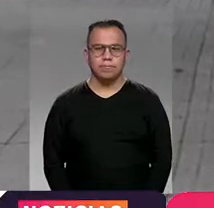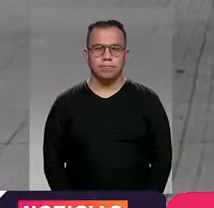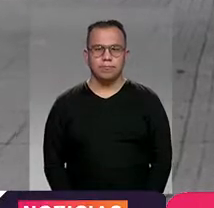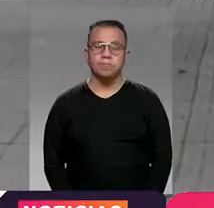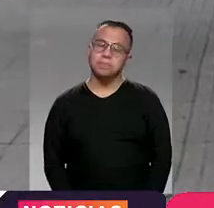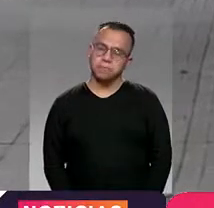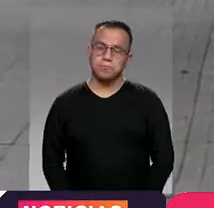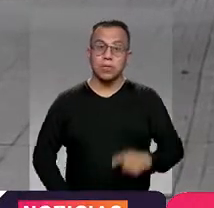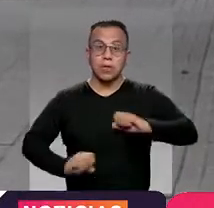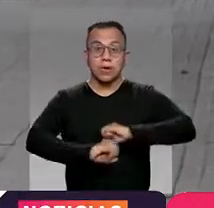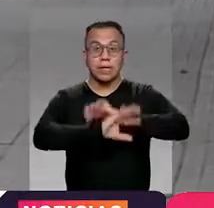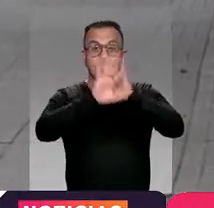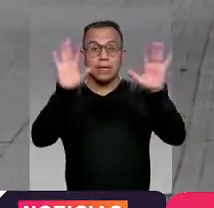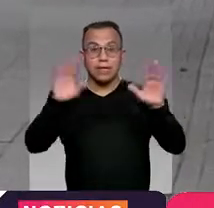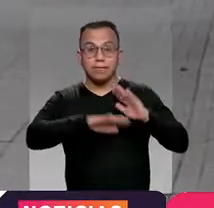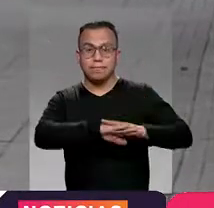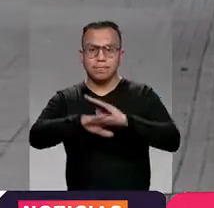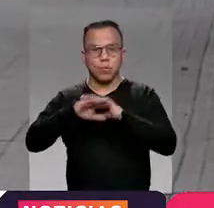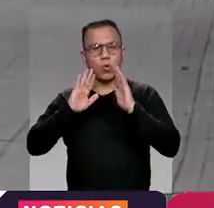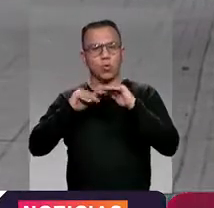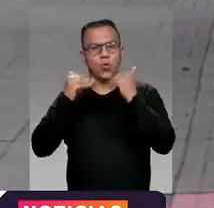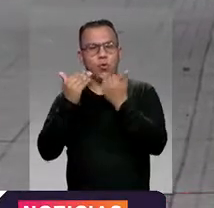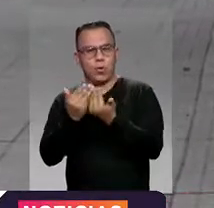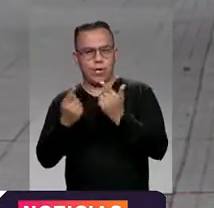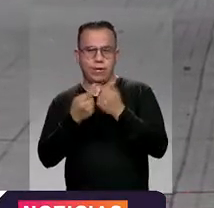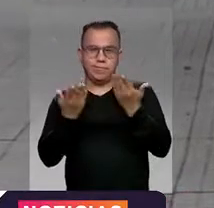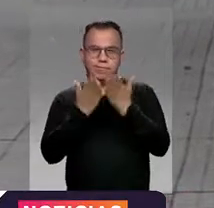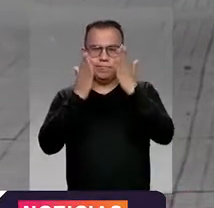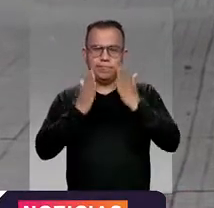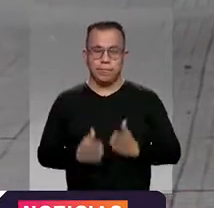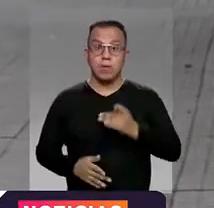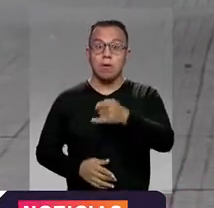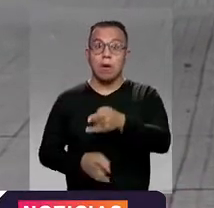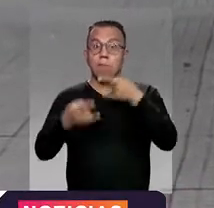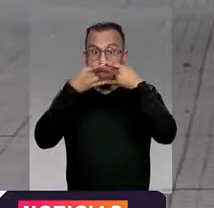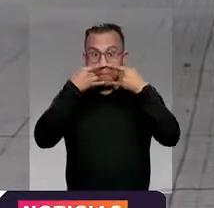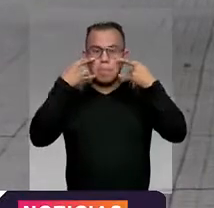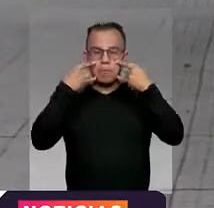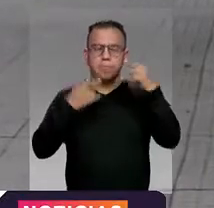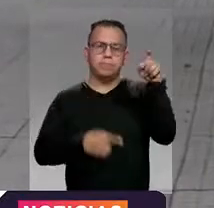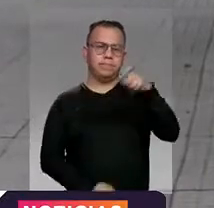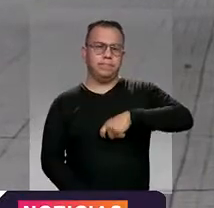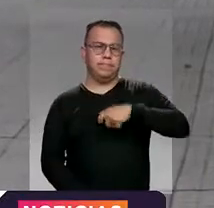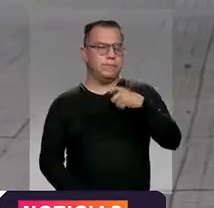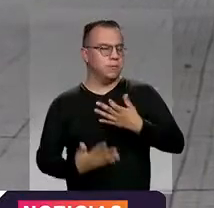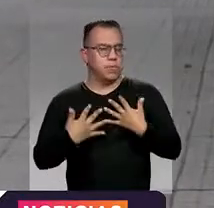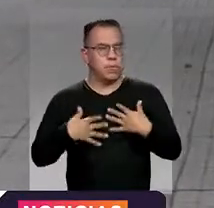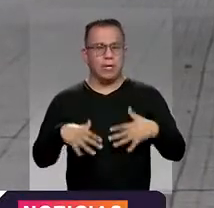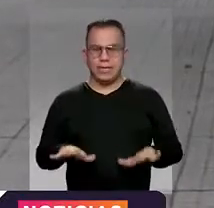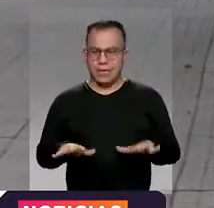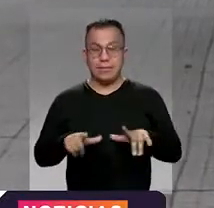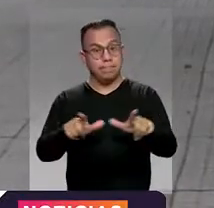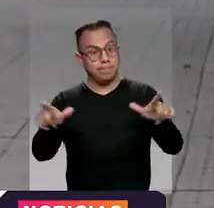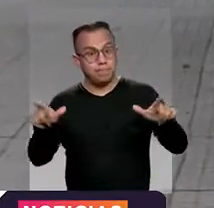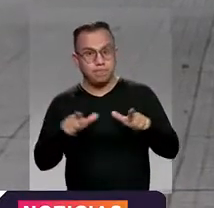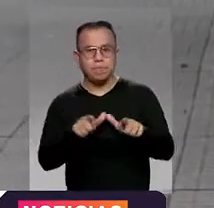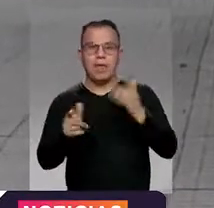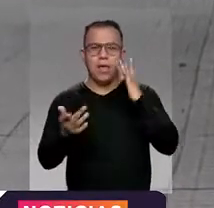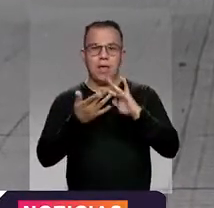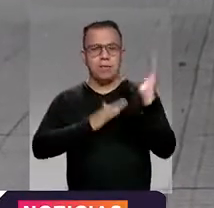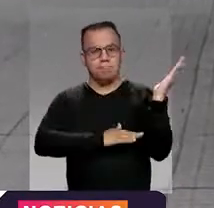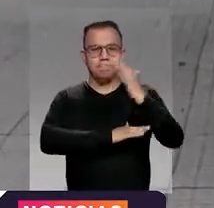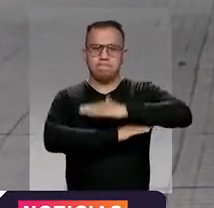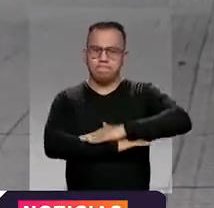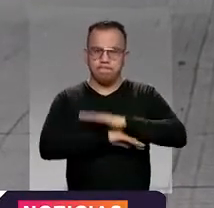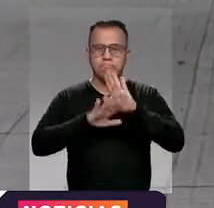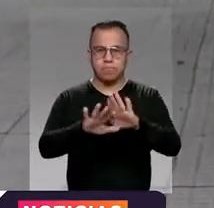Una claridad en torno a los colegios y los estudiantes. El tapabocas es necesario en cualquier momento de la jornada